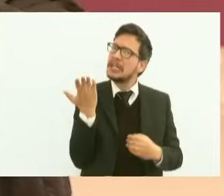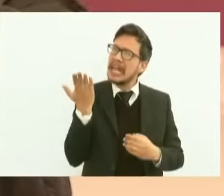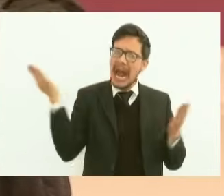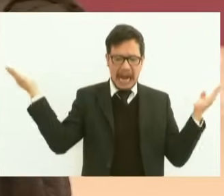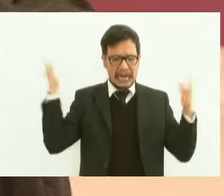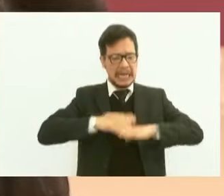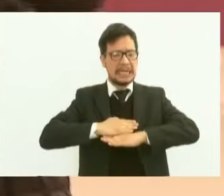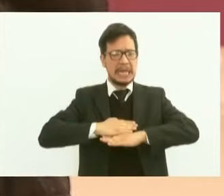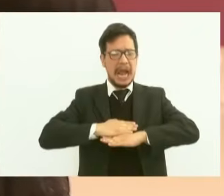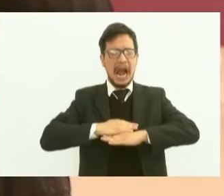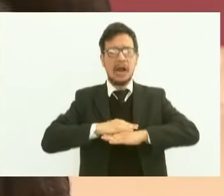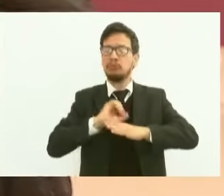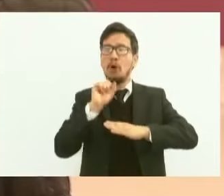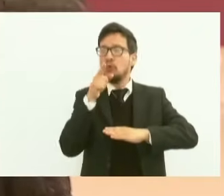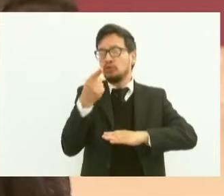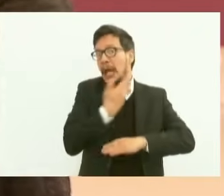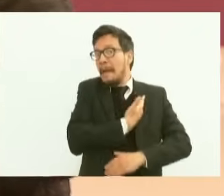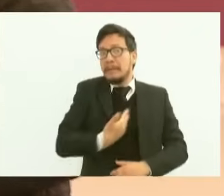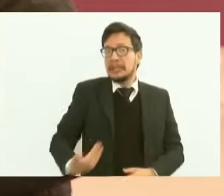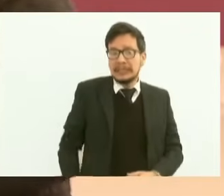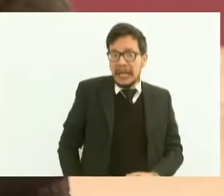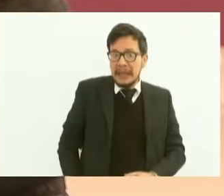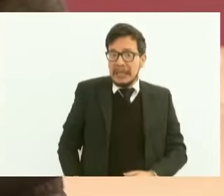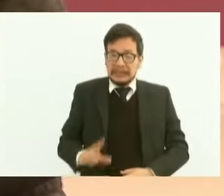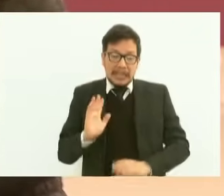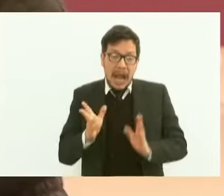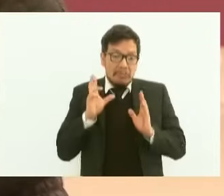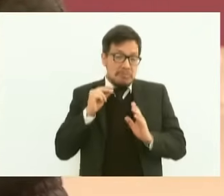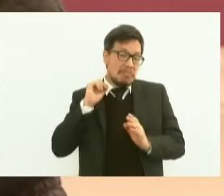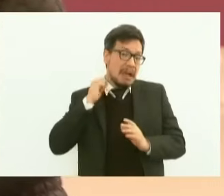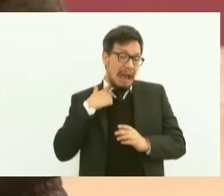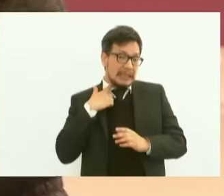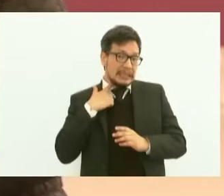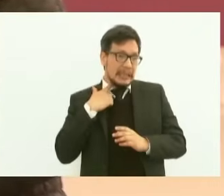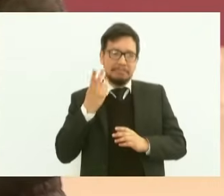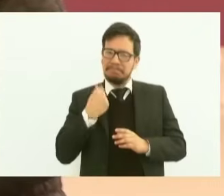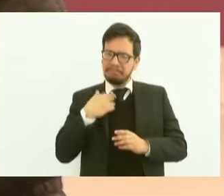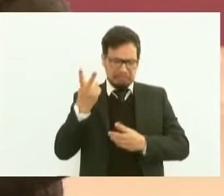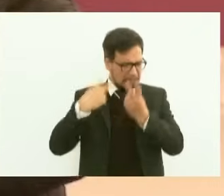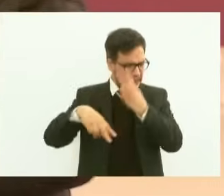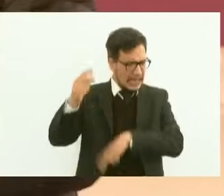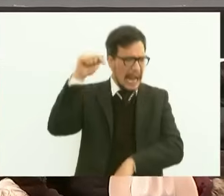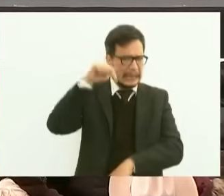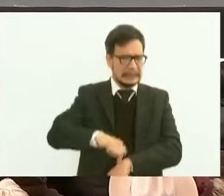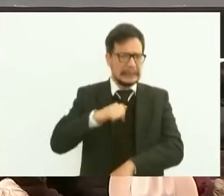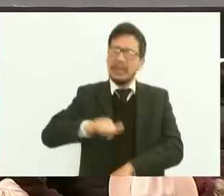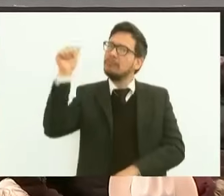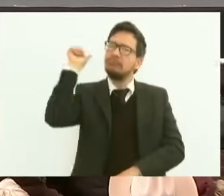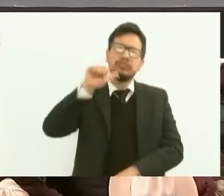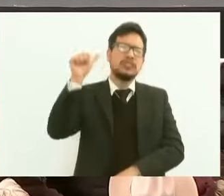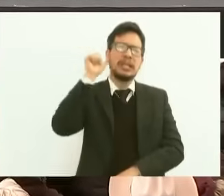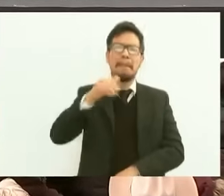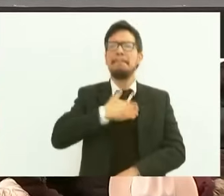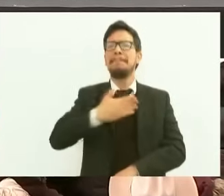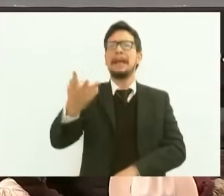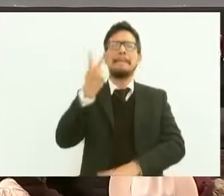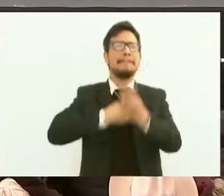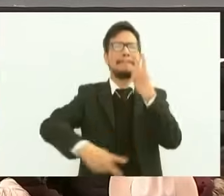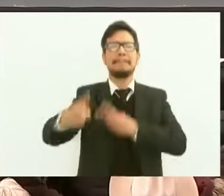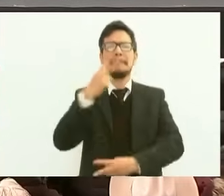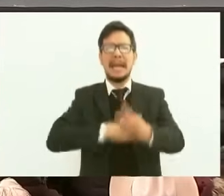sea presidente. Aquí siempre lo vamos a recibir con los brazos abiertos.